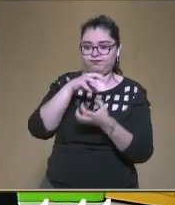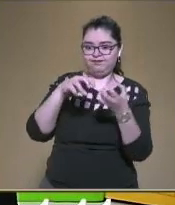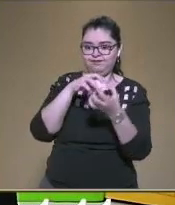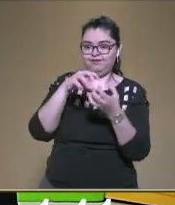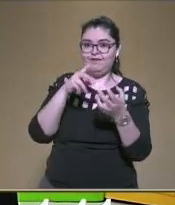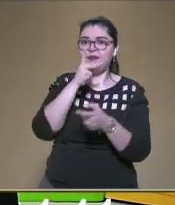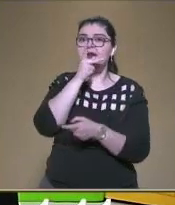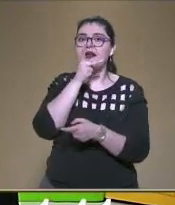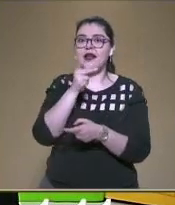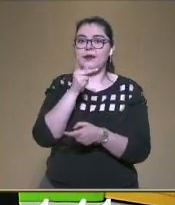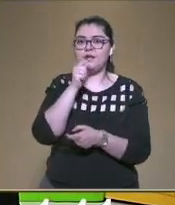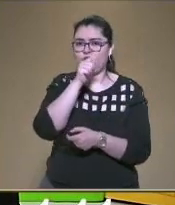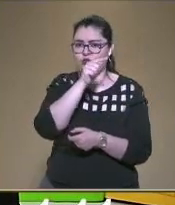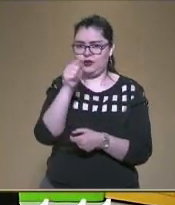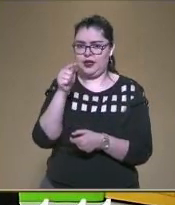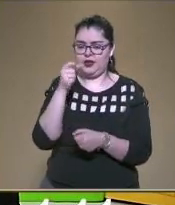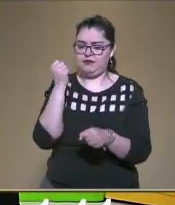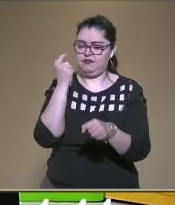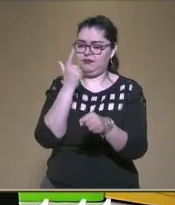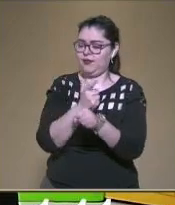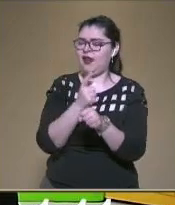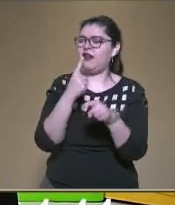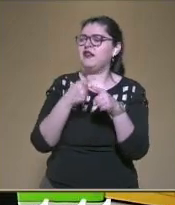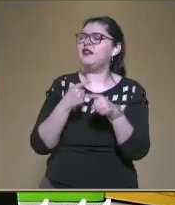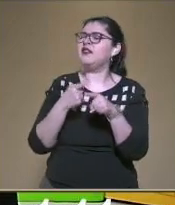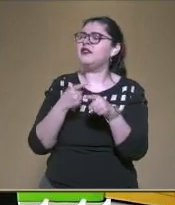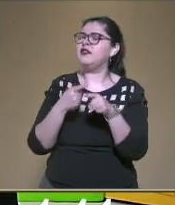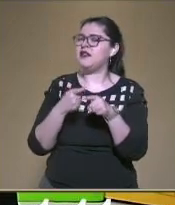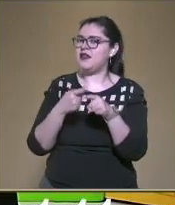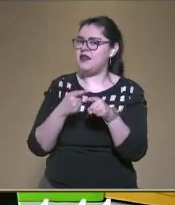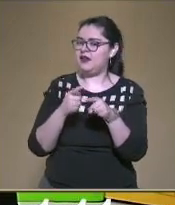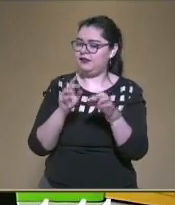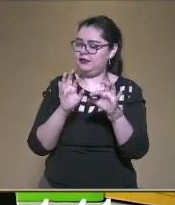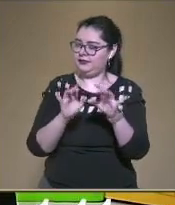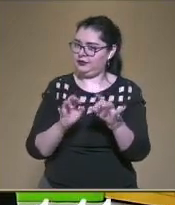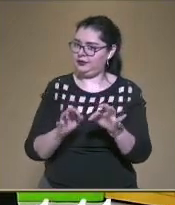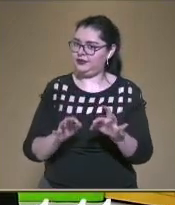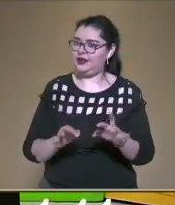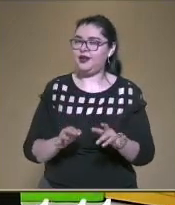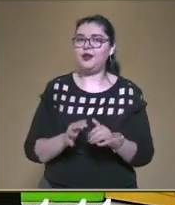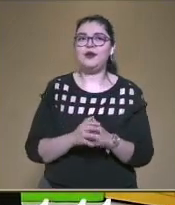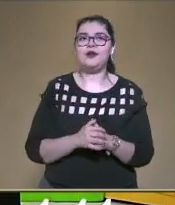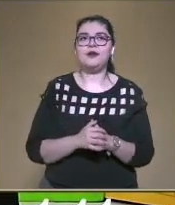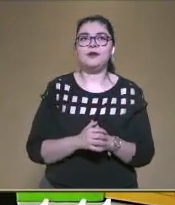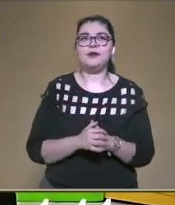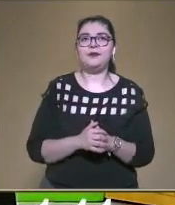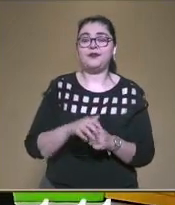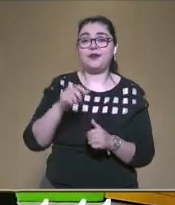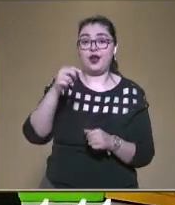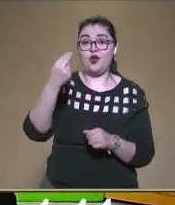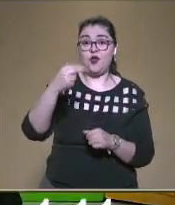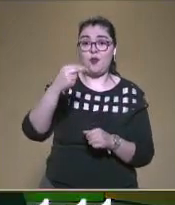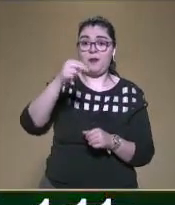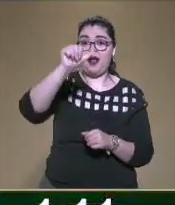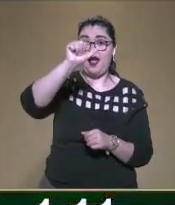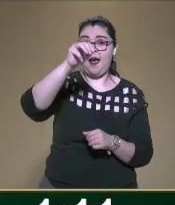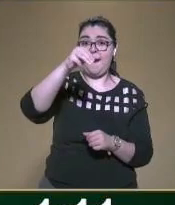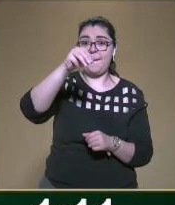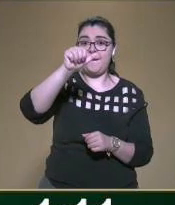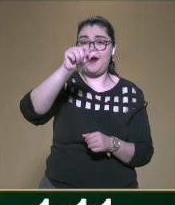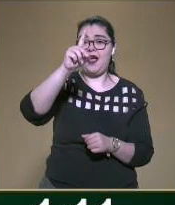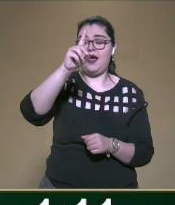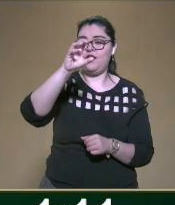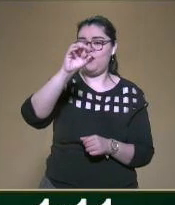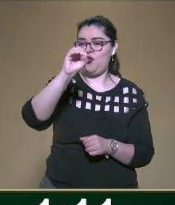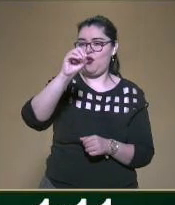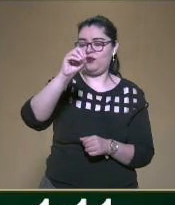autor. Recuerde que los poemas tienen un autor escritos por alguien. ¿Quién será aquí el Amado autor? Amado Nervo. Amado Nervo. Y vamos a